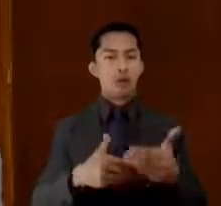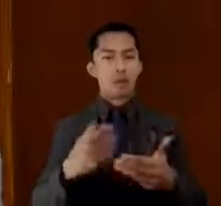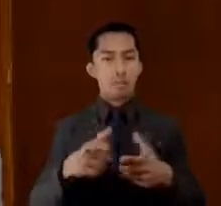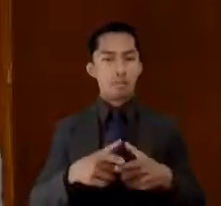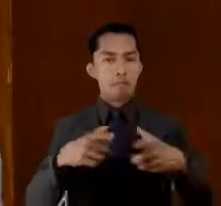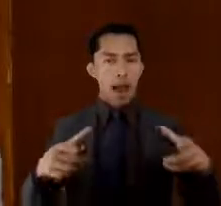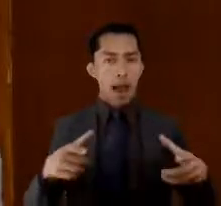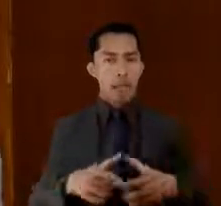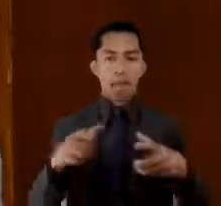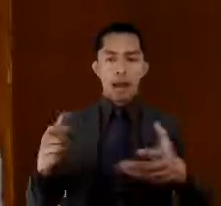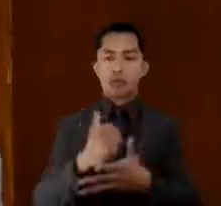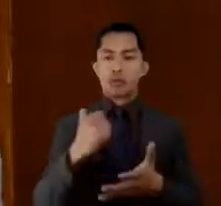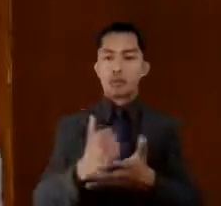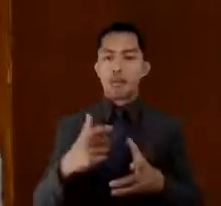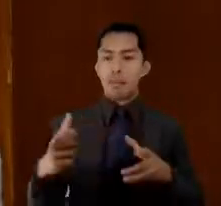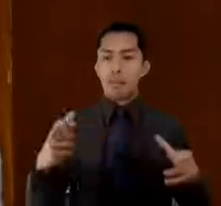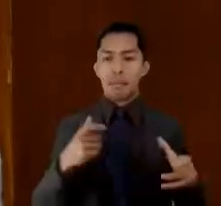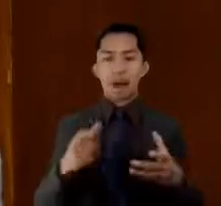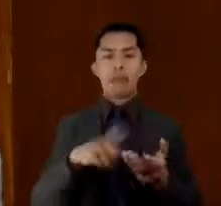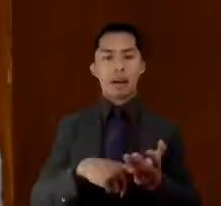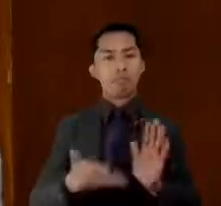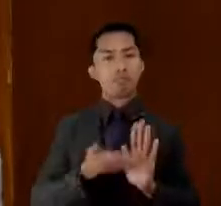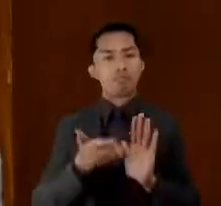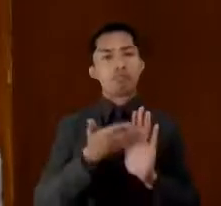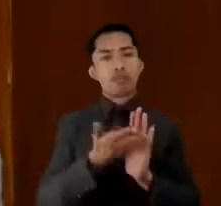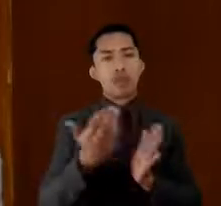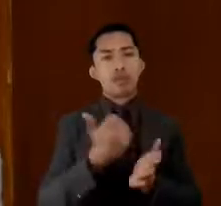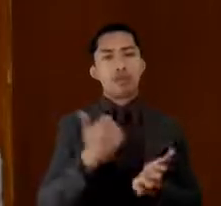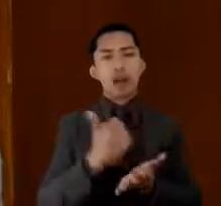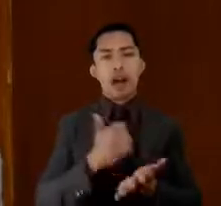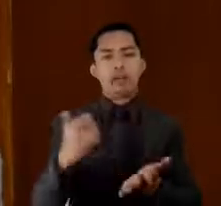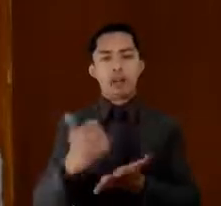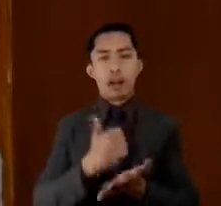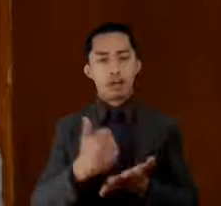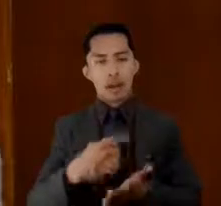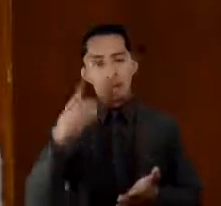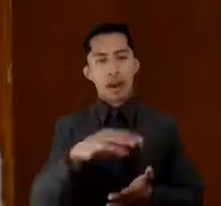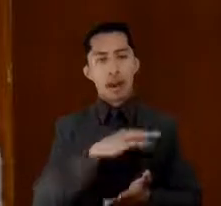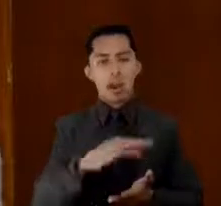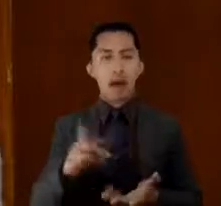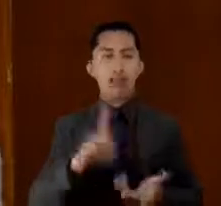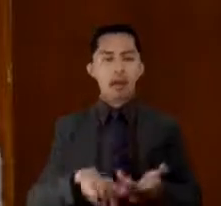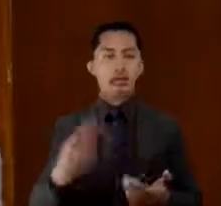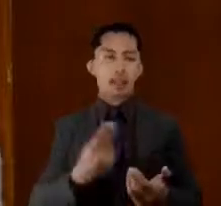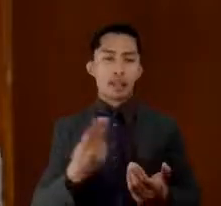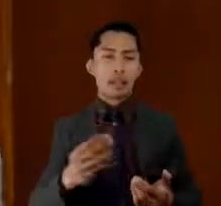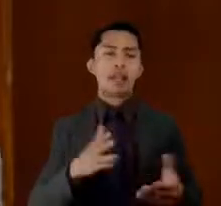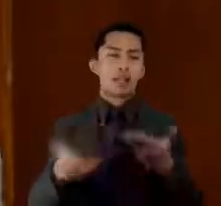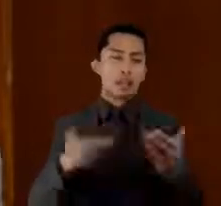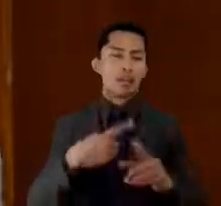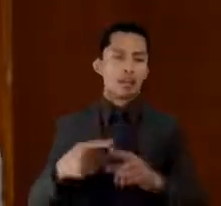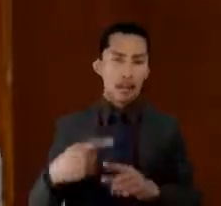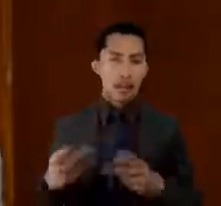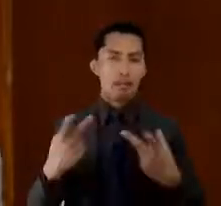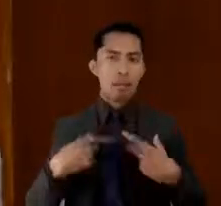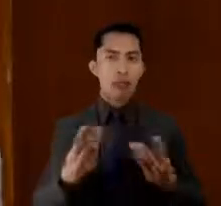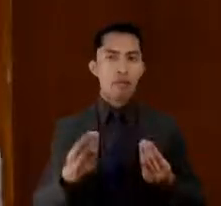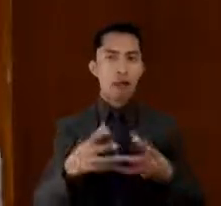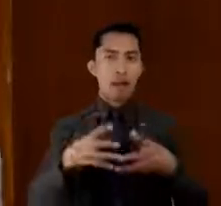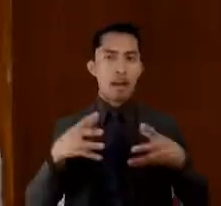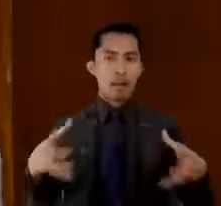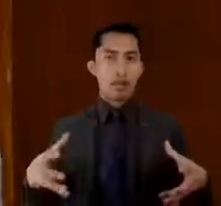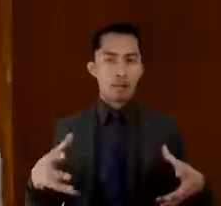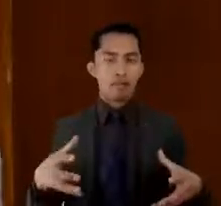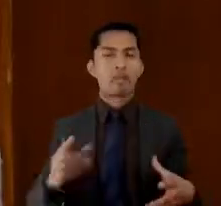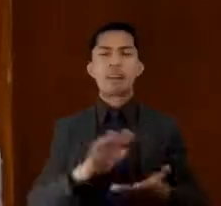de cualquier ciudad, las obras de urbanización necesarias para satisfacer la demanda de bienes y servicios de esta floreciente población se